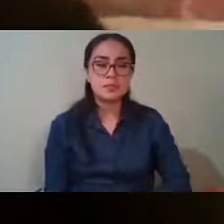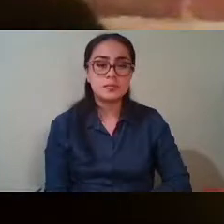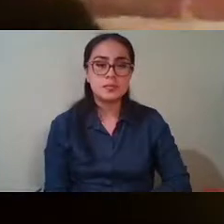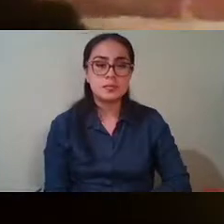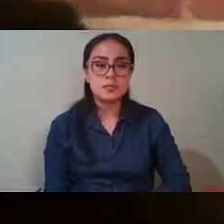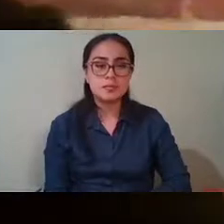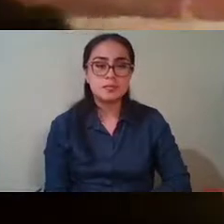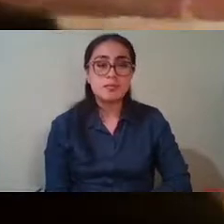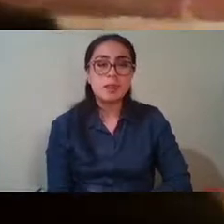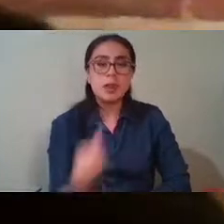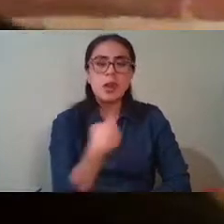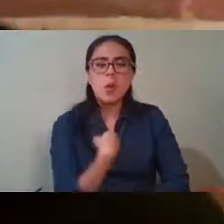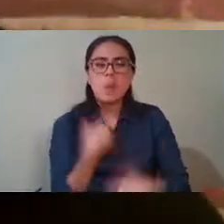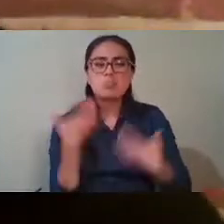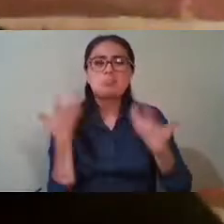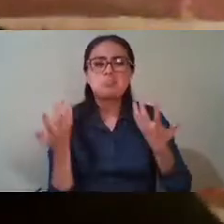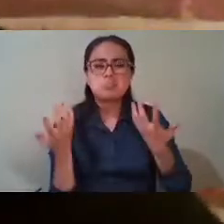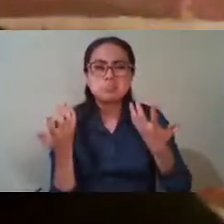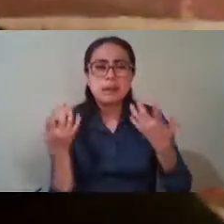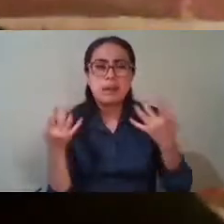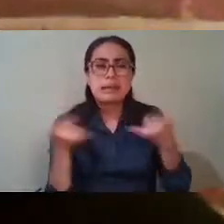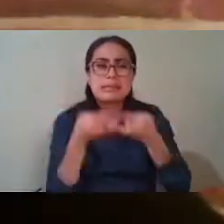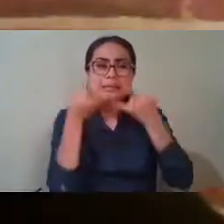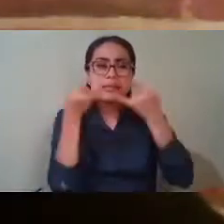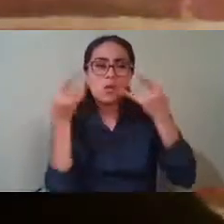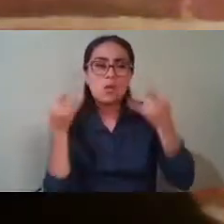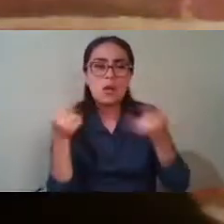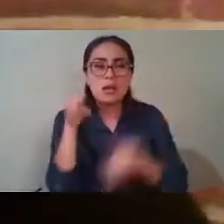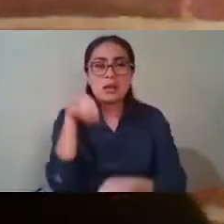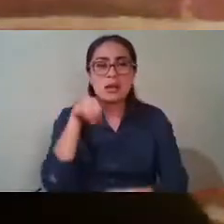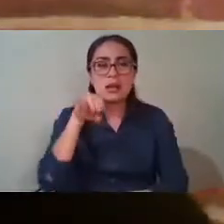Lo que yo hice sobre el mito es algo